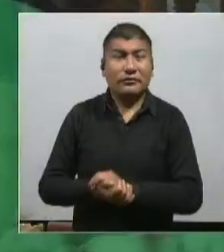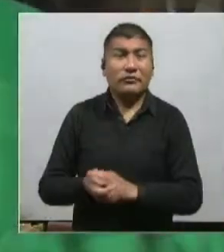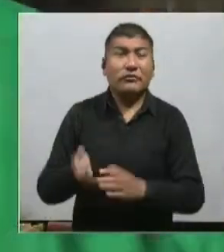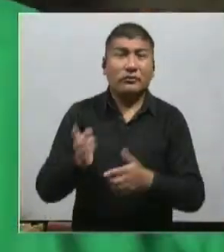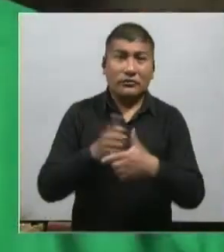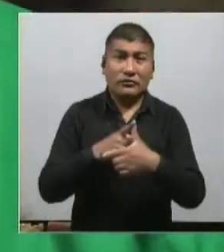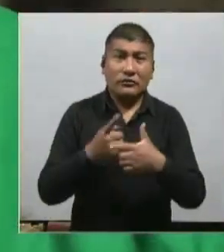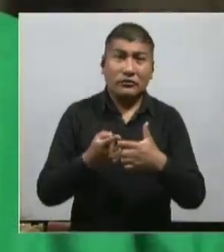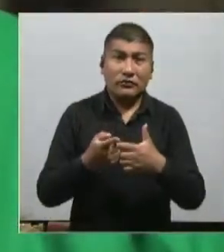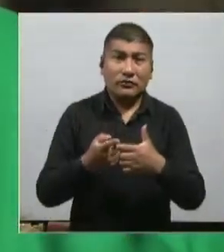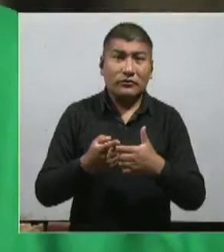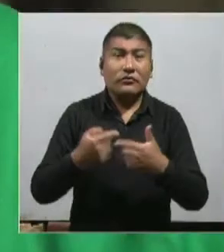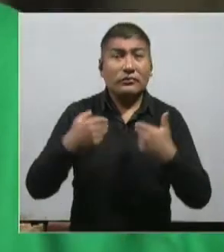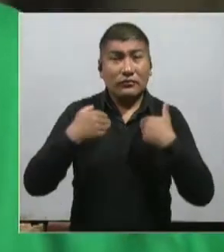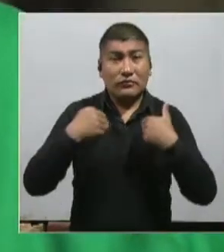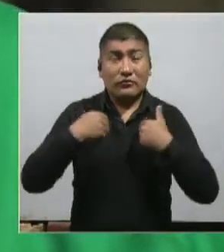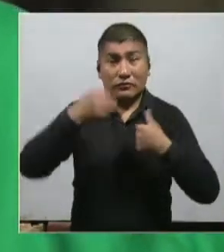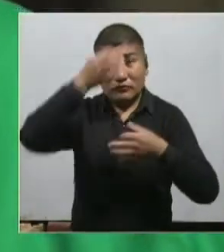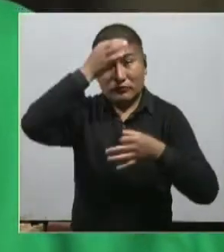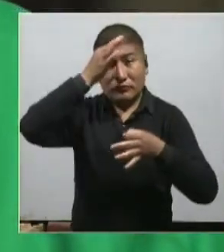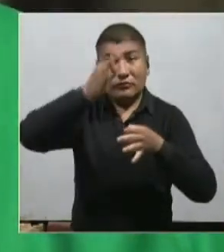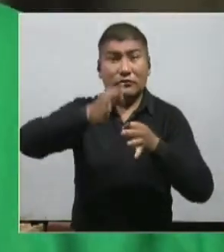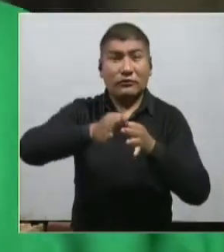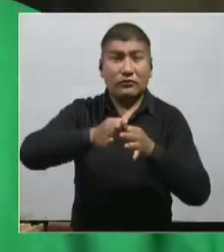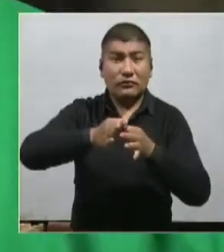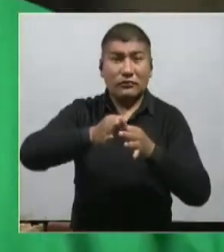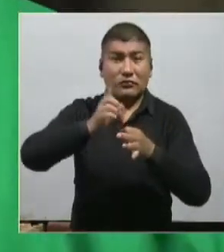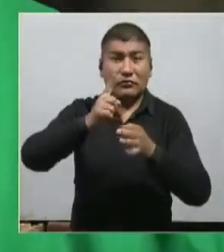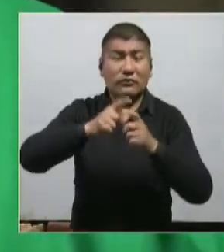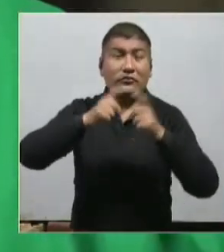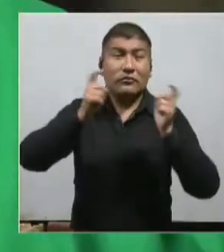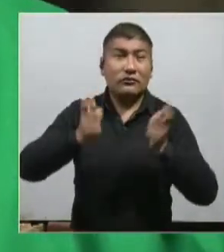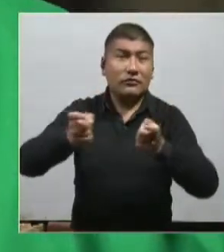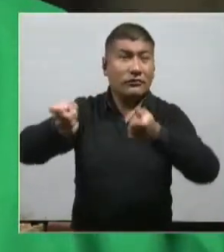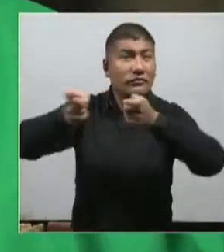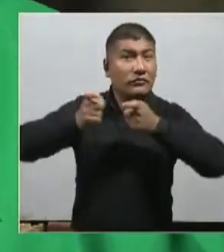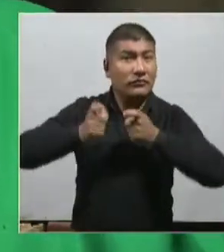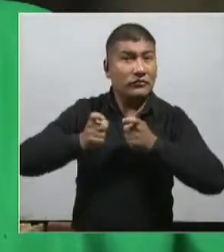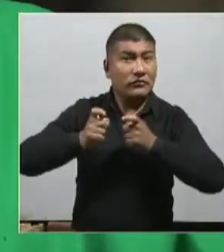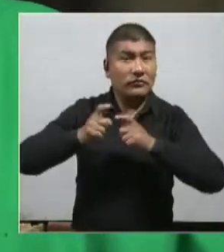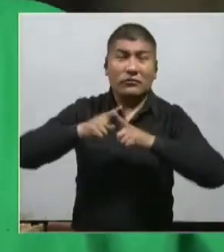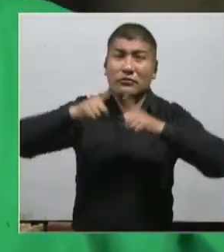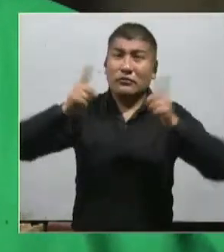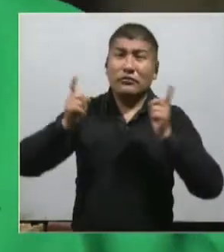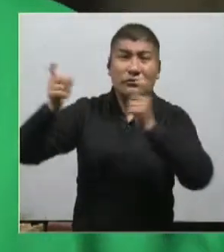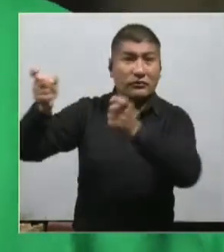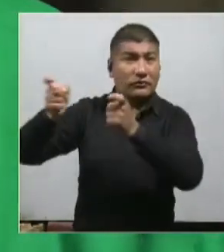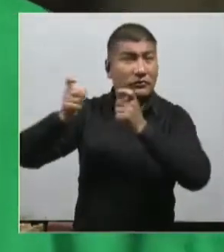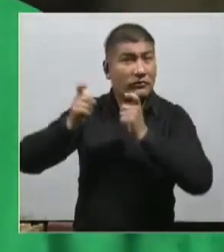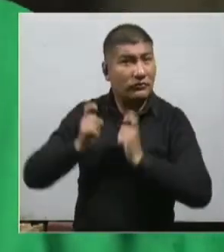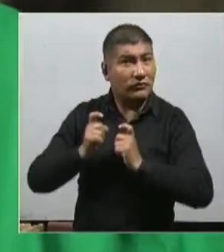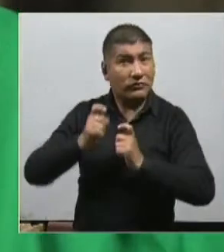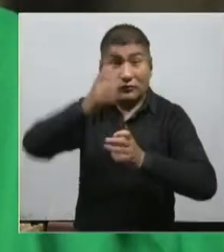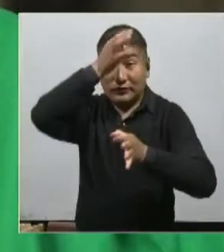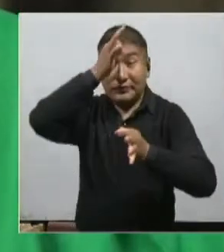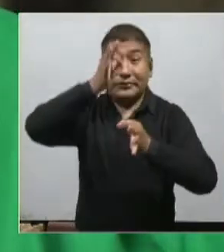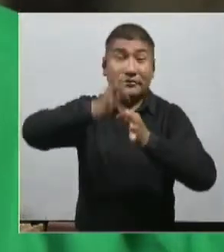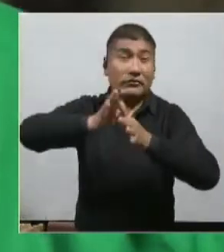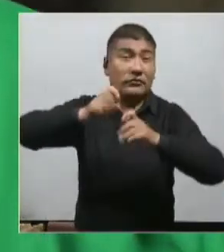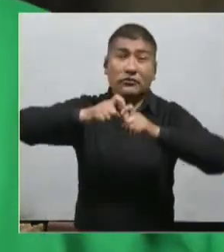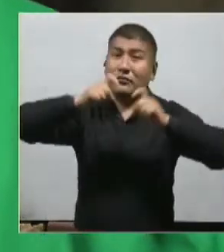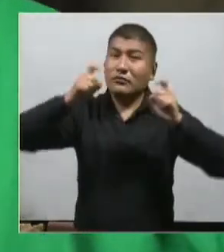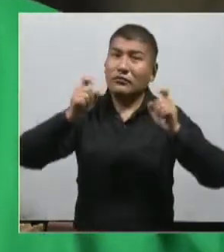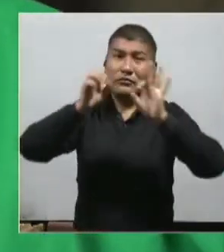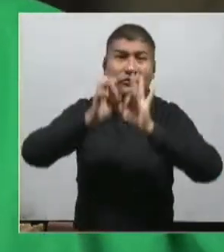Entonces, tener fe es un gran regalo. Es un gran regalo. La fe es un don